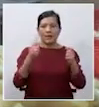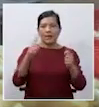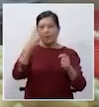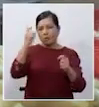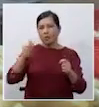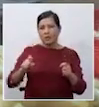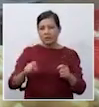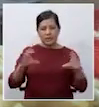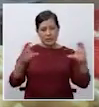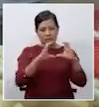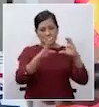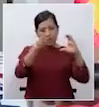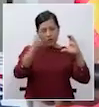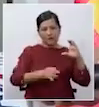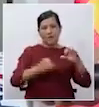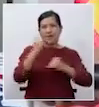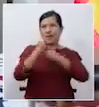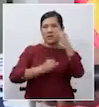su certificación.